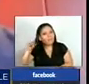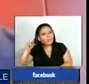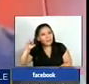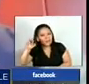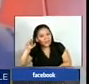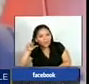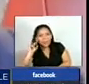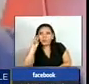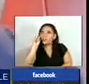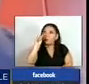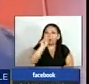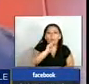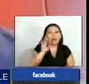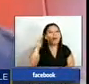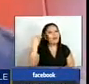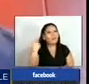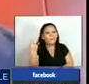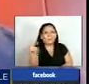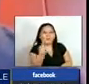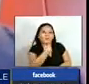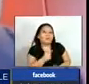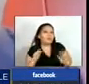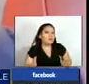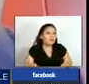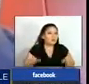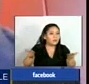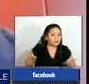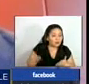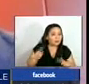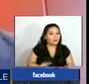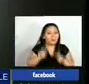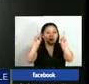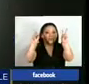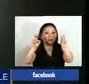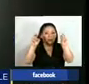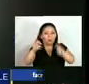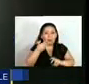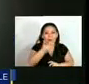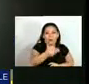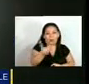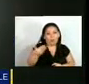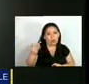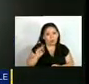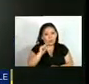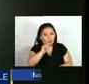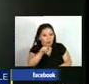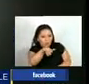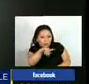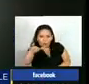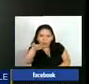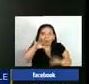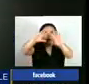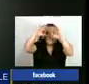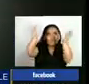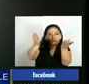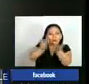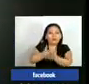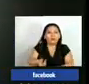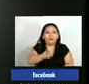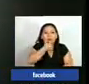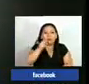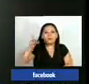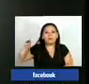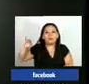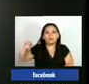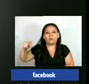cómo se comportaba el ser humano en el pasado, con respecto a objetos de arte en los espacios. Miguel Ángel Rivera,